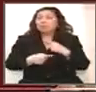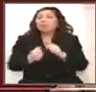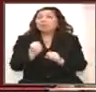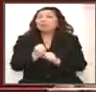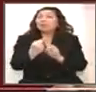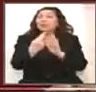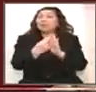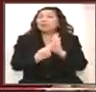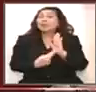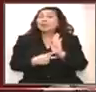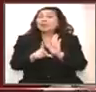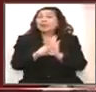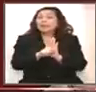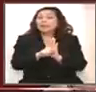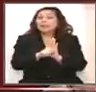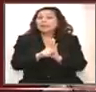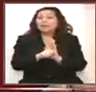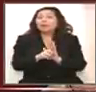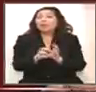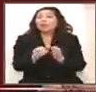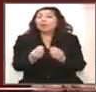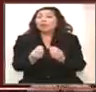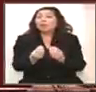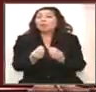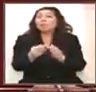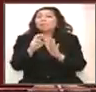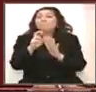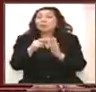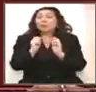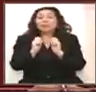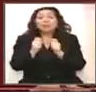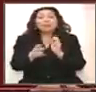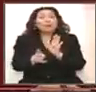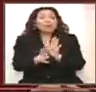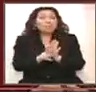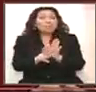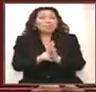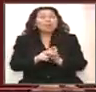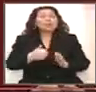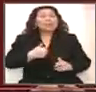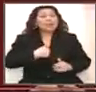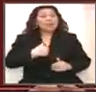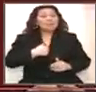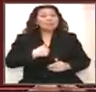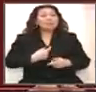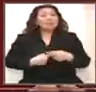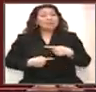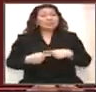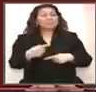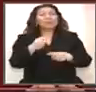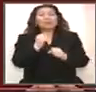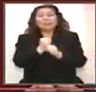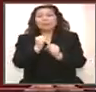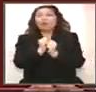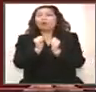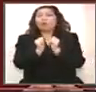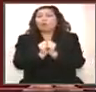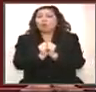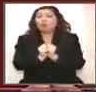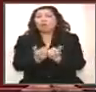en la reglamentación de la ley de armas, así como en un programa de entrega voluntaria de las mismas, que se viene trabajando